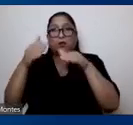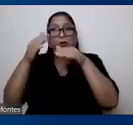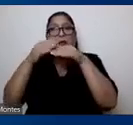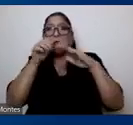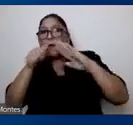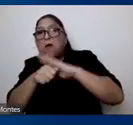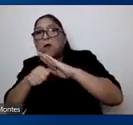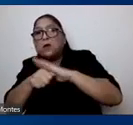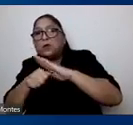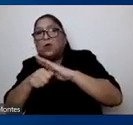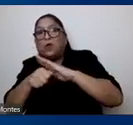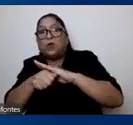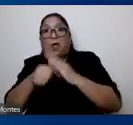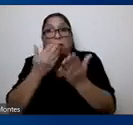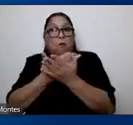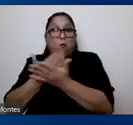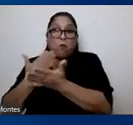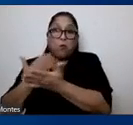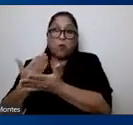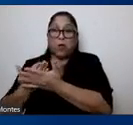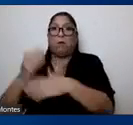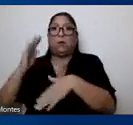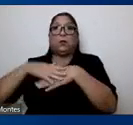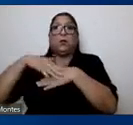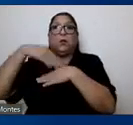evidencia, luego de una